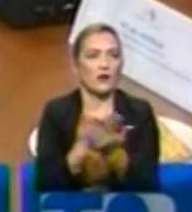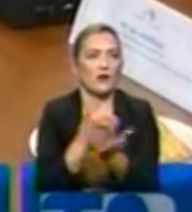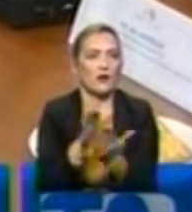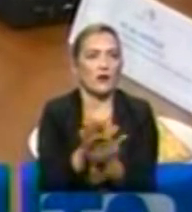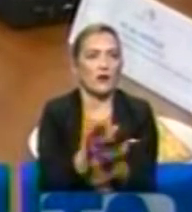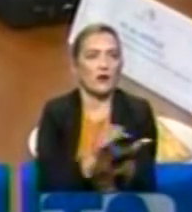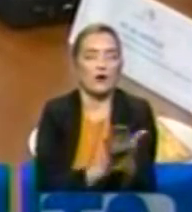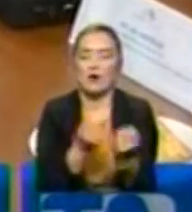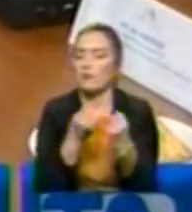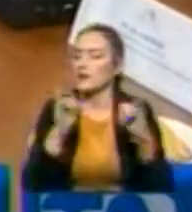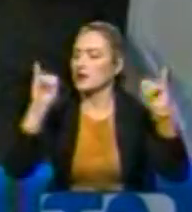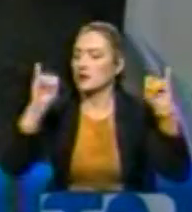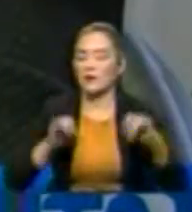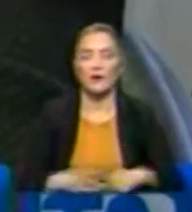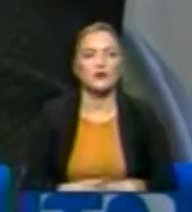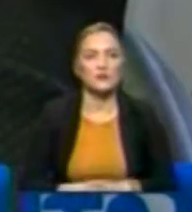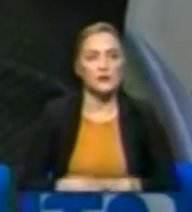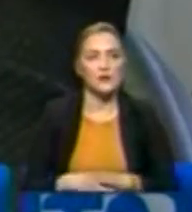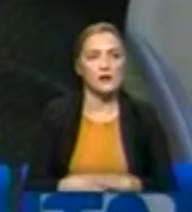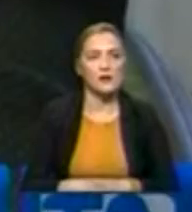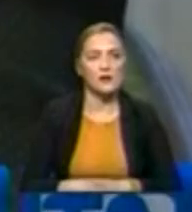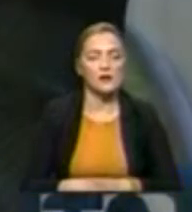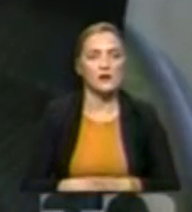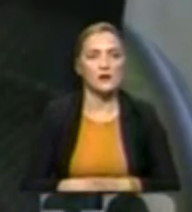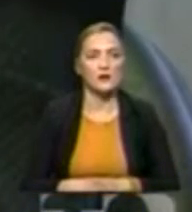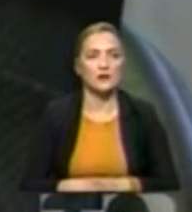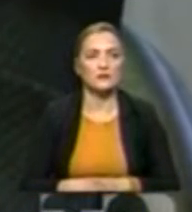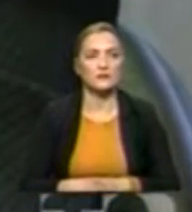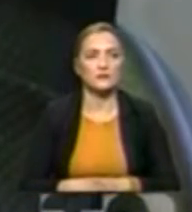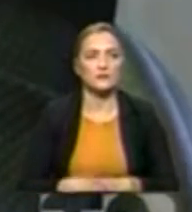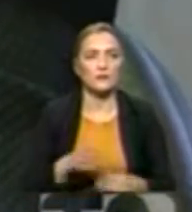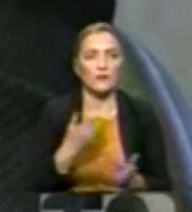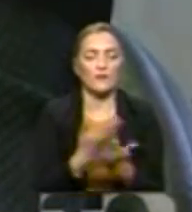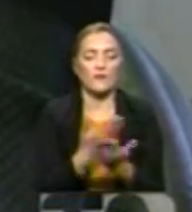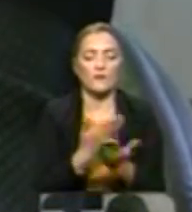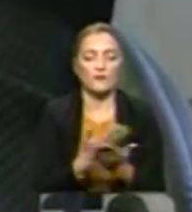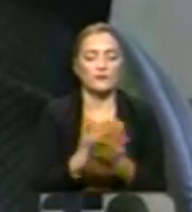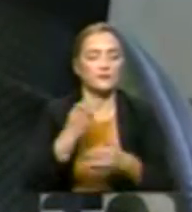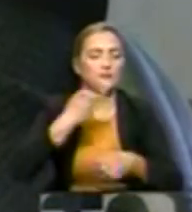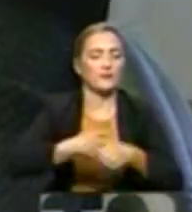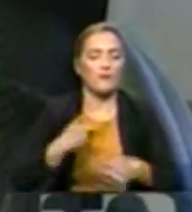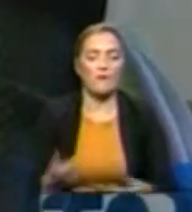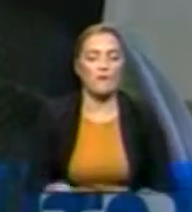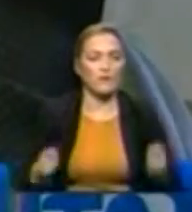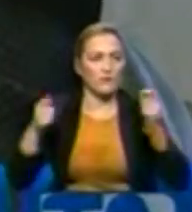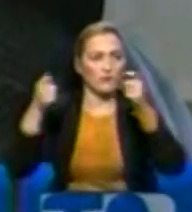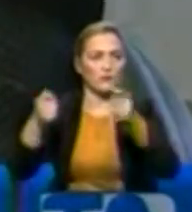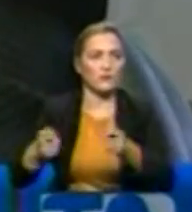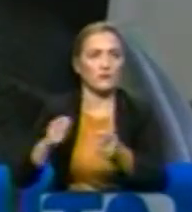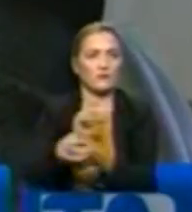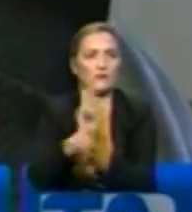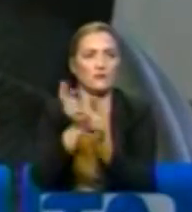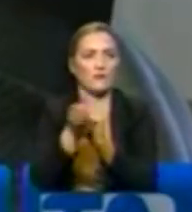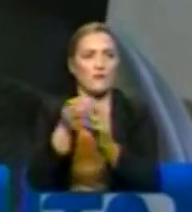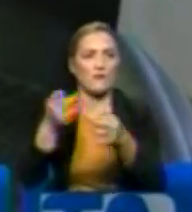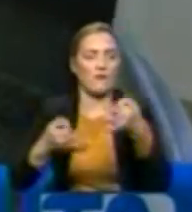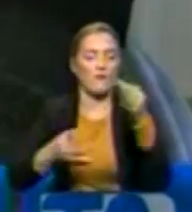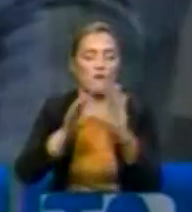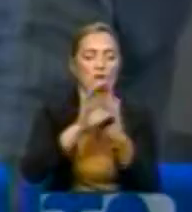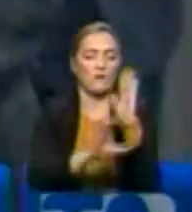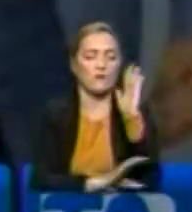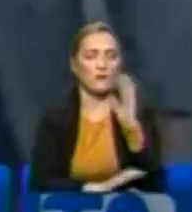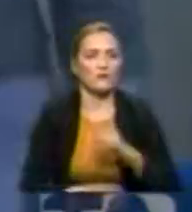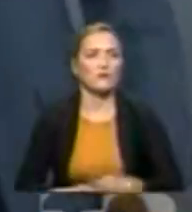proyecto independiente. Podríamos nosotros llevar esta propuesta concreta a una enmienda a la Corte